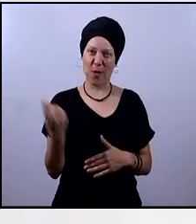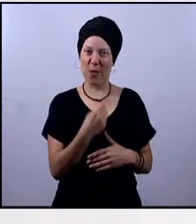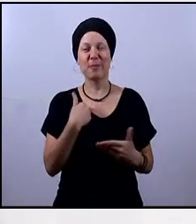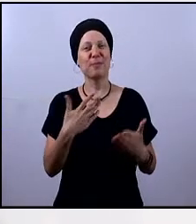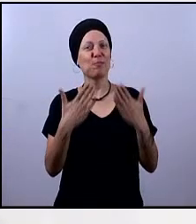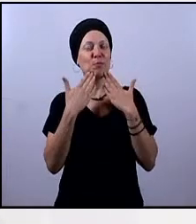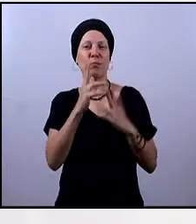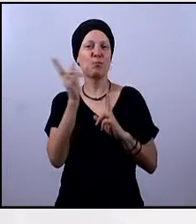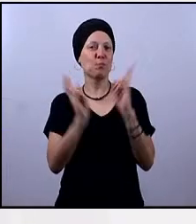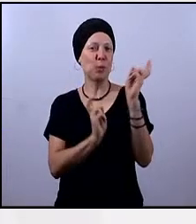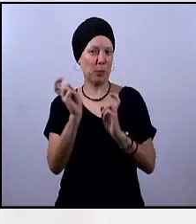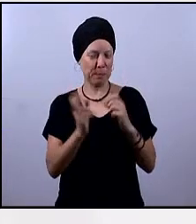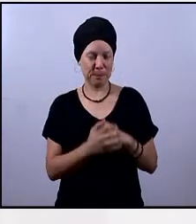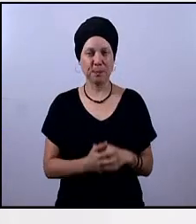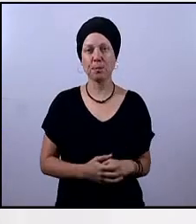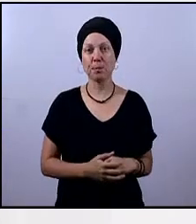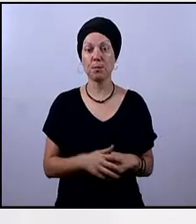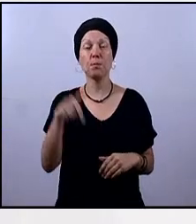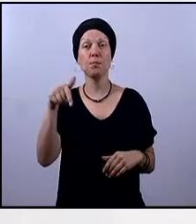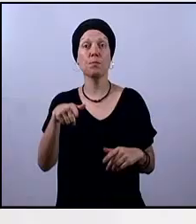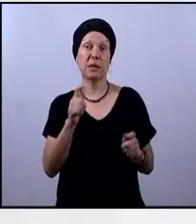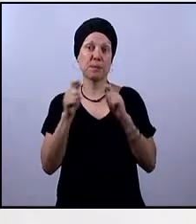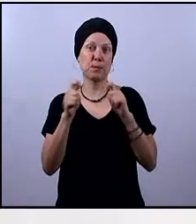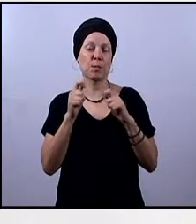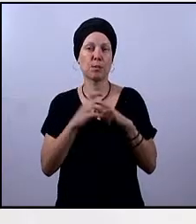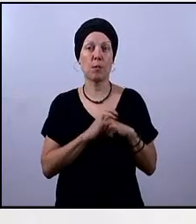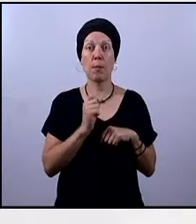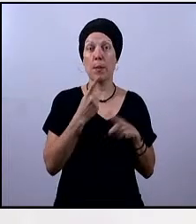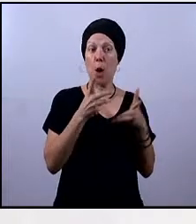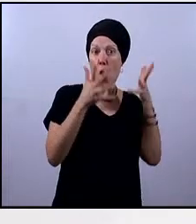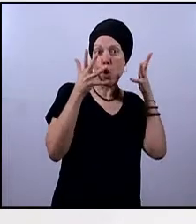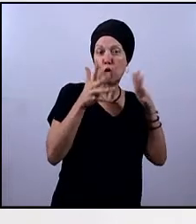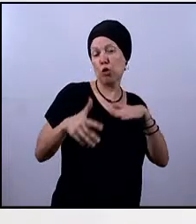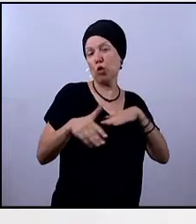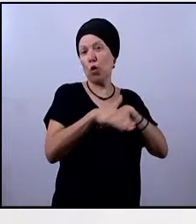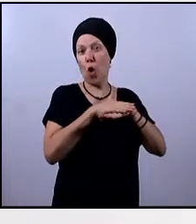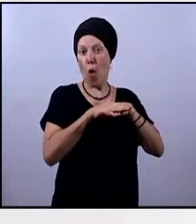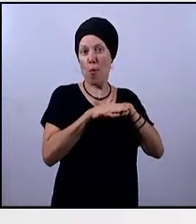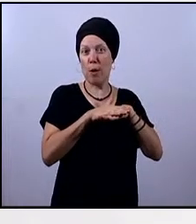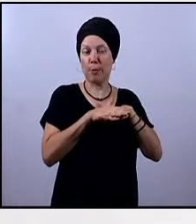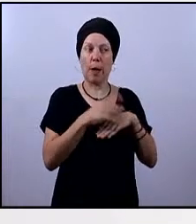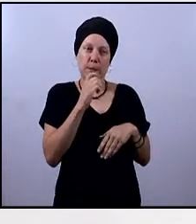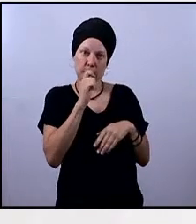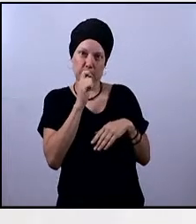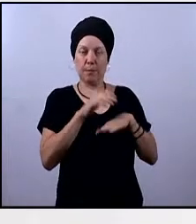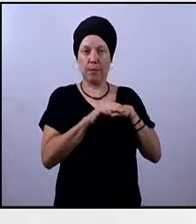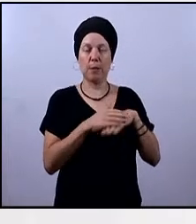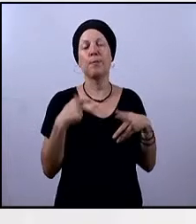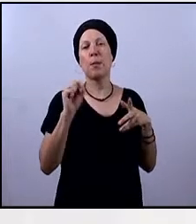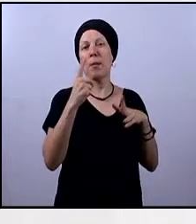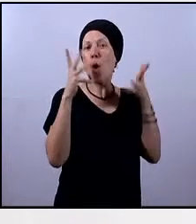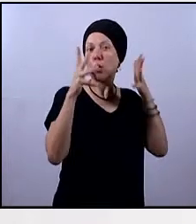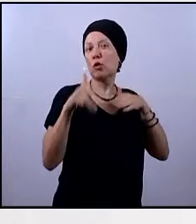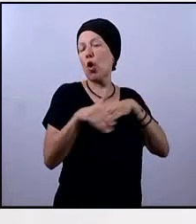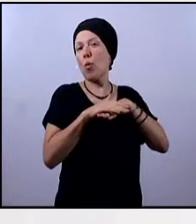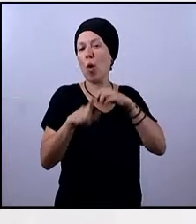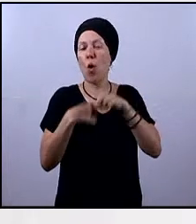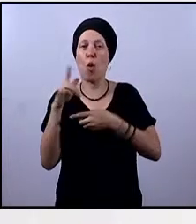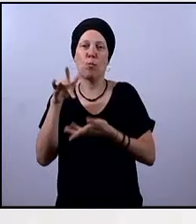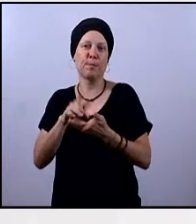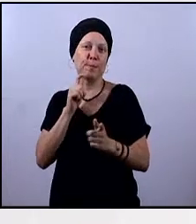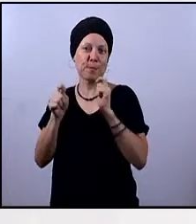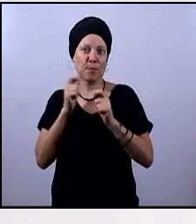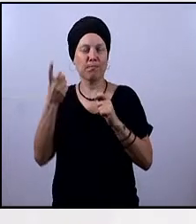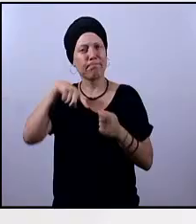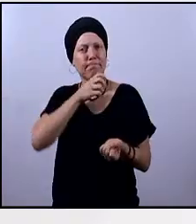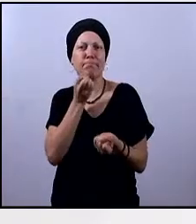Muchas gracias por asistir a esta rueda posterior a la celebración del Consejo de Gobierno, en la que vamos